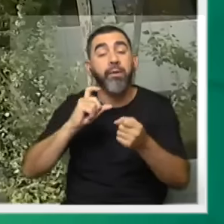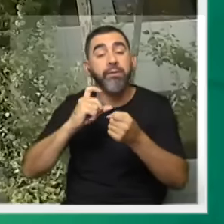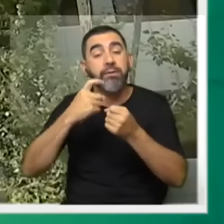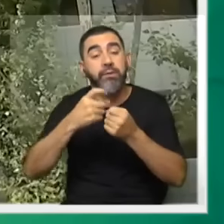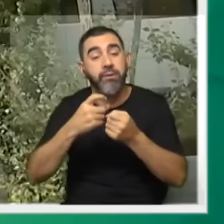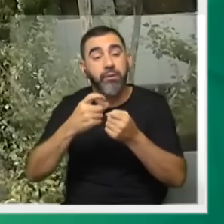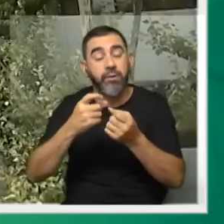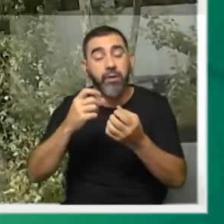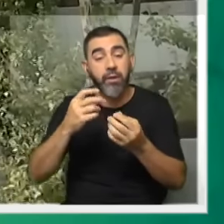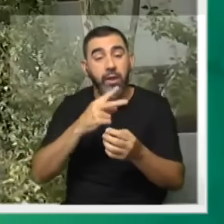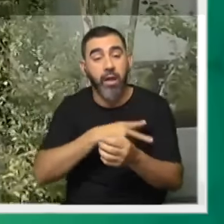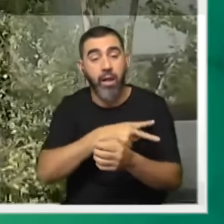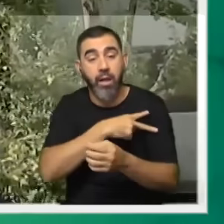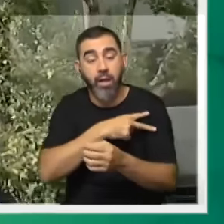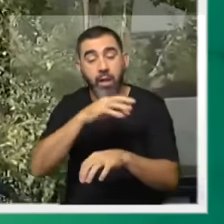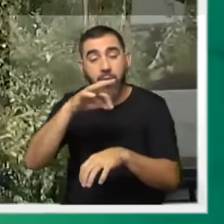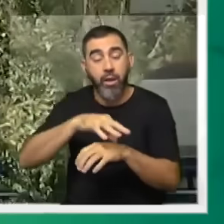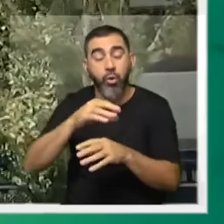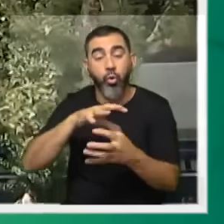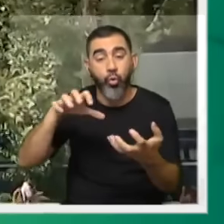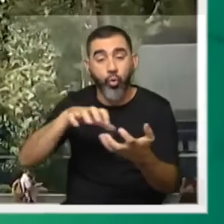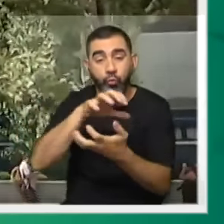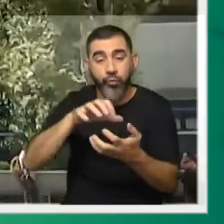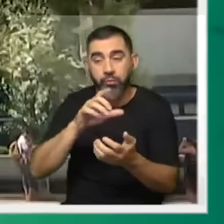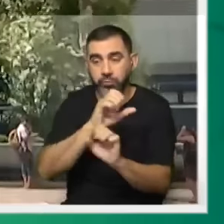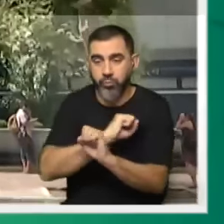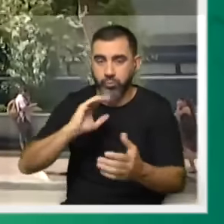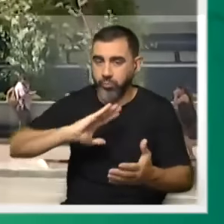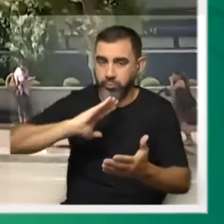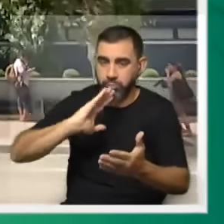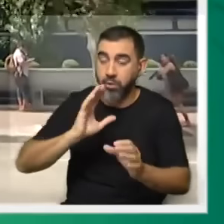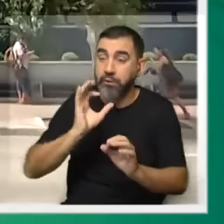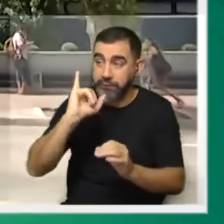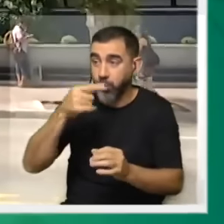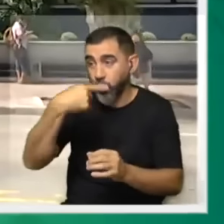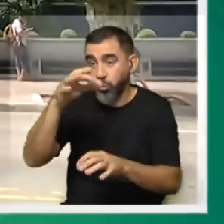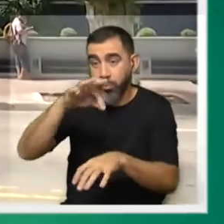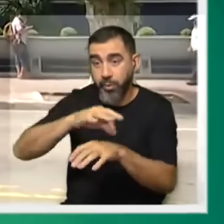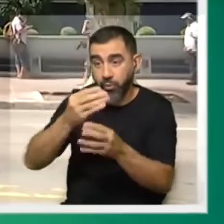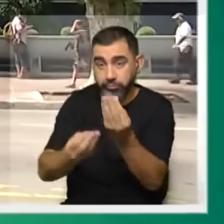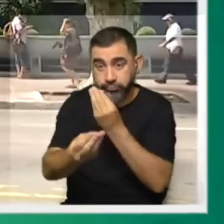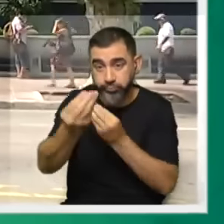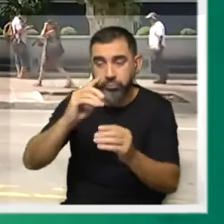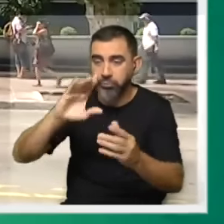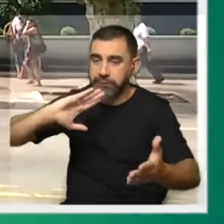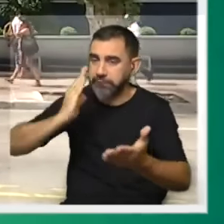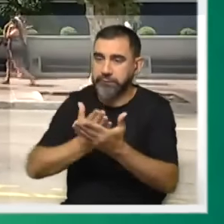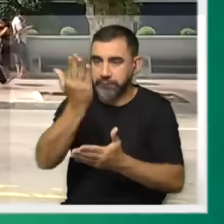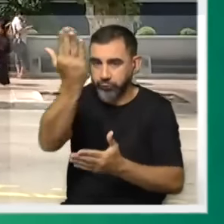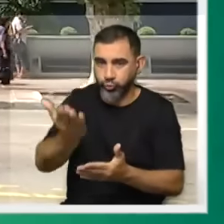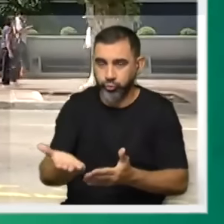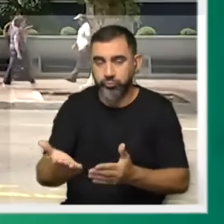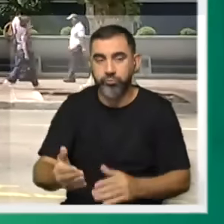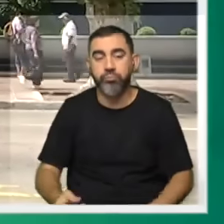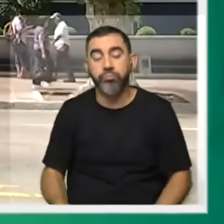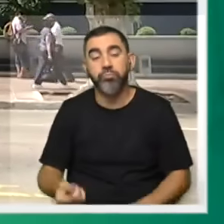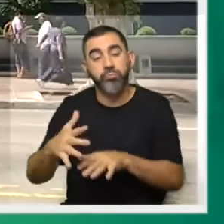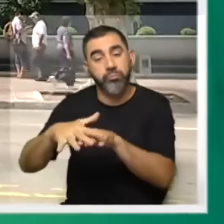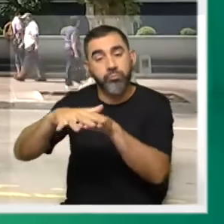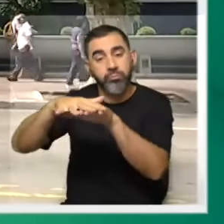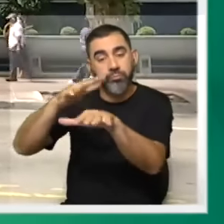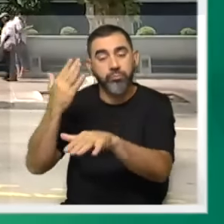cargo está en conflicto por lo tanto no puede ser ocupado sin una sanción gremial este y bueno y por otro lado vamos estamos discutiendo y en esa asamblea vamos